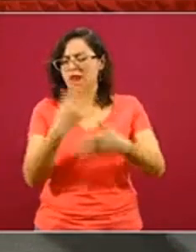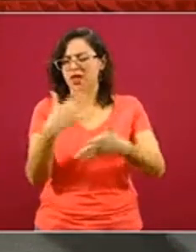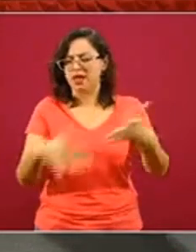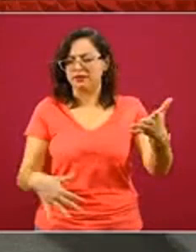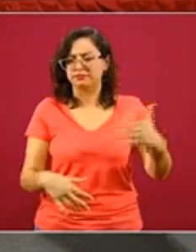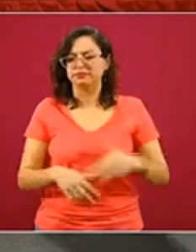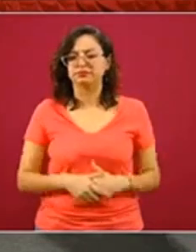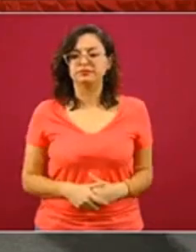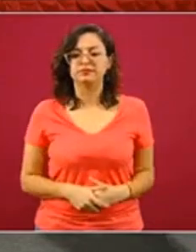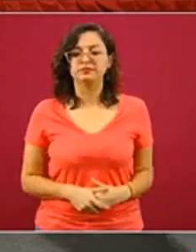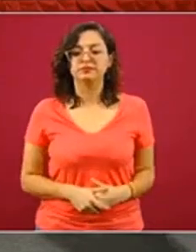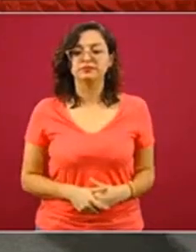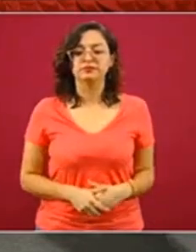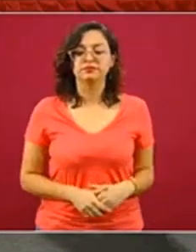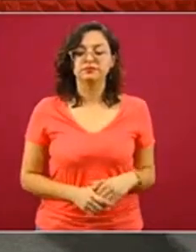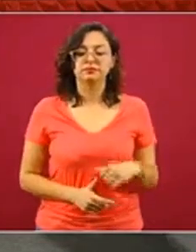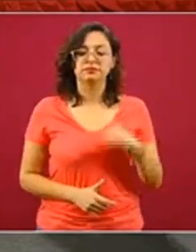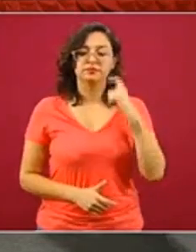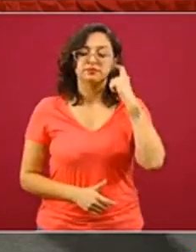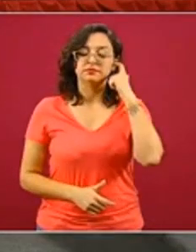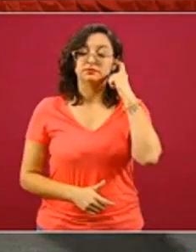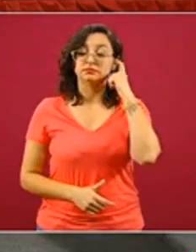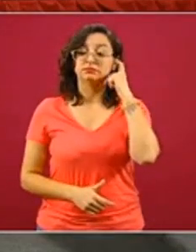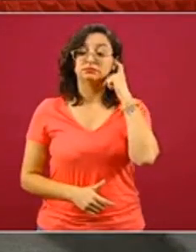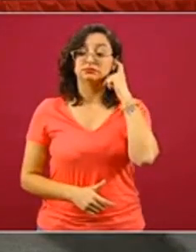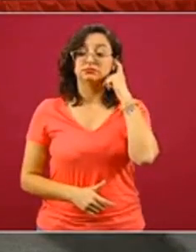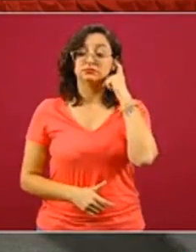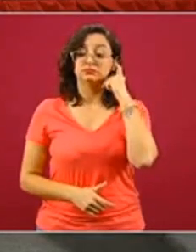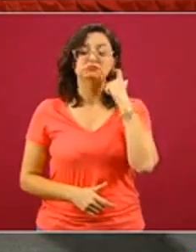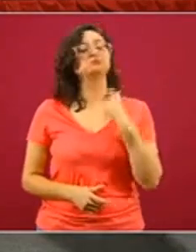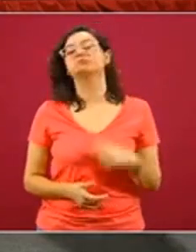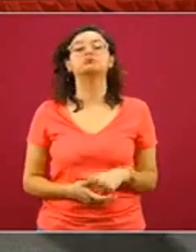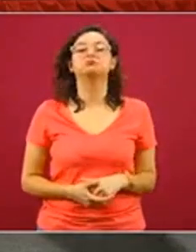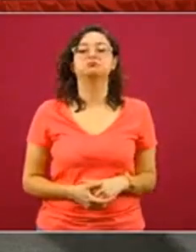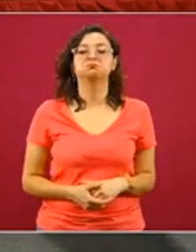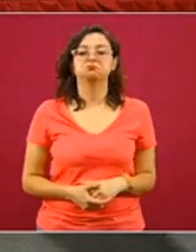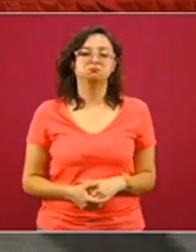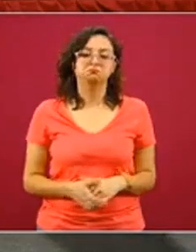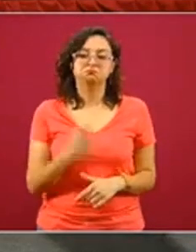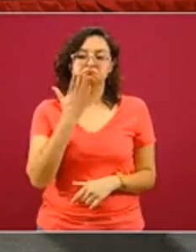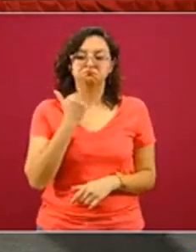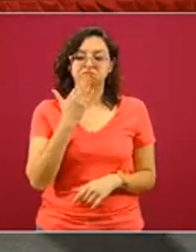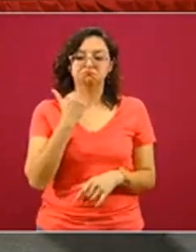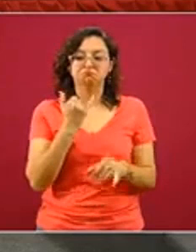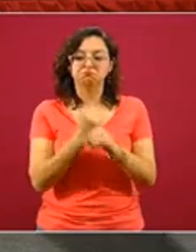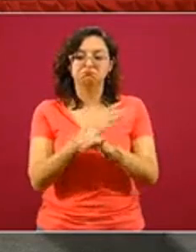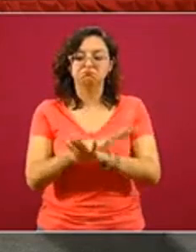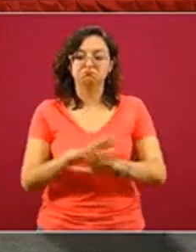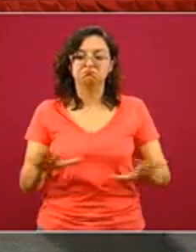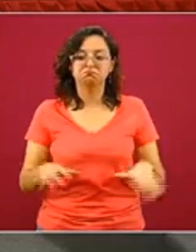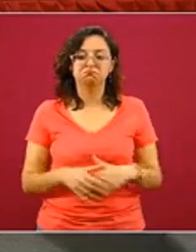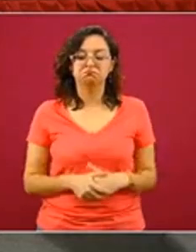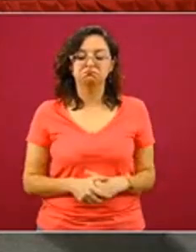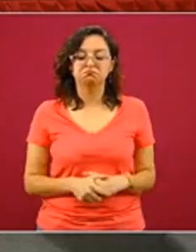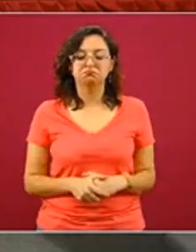se ha contagiado? No tenemos esa información. ¿Sí?